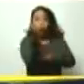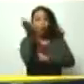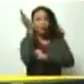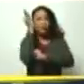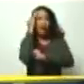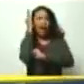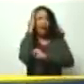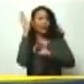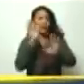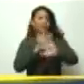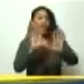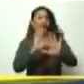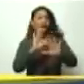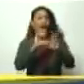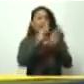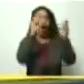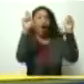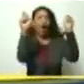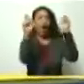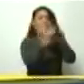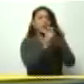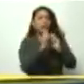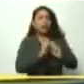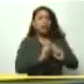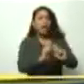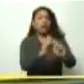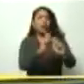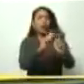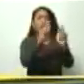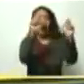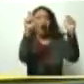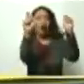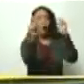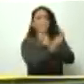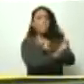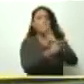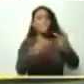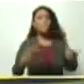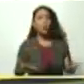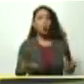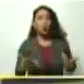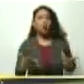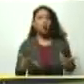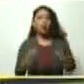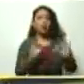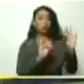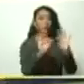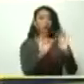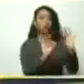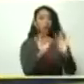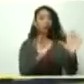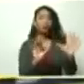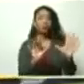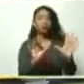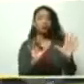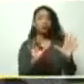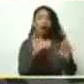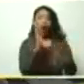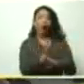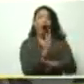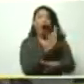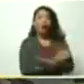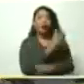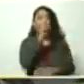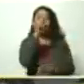lo llaman cambio de régimen el intento de cambio de régimen preparado antes del